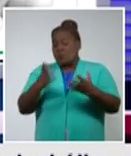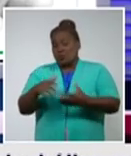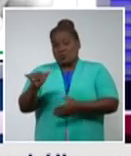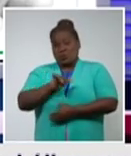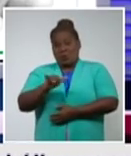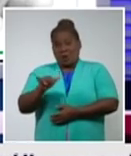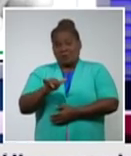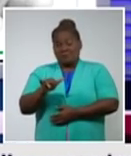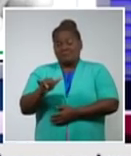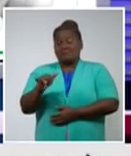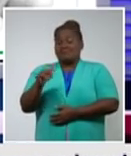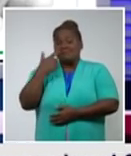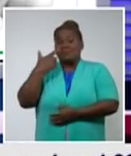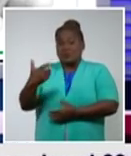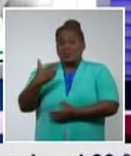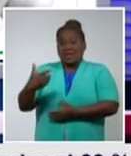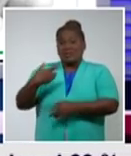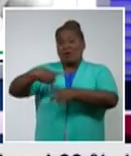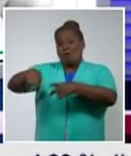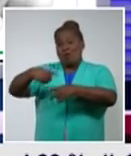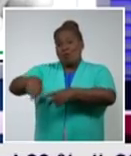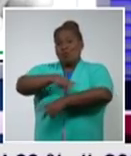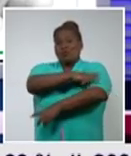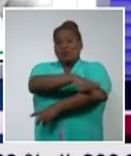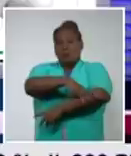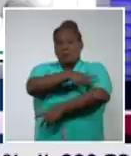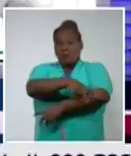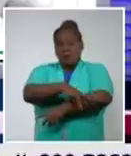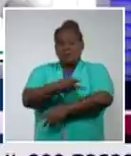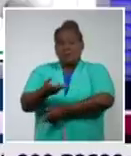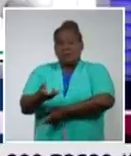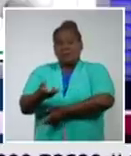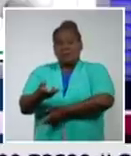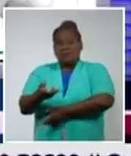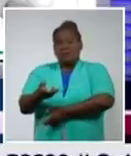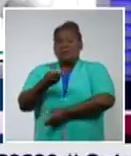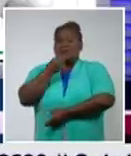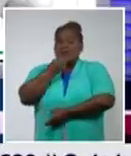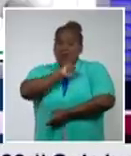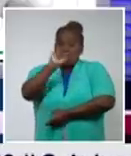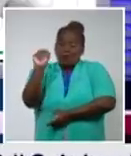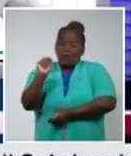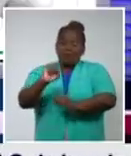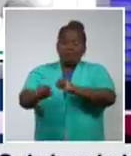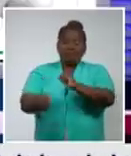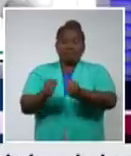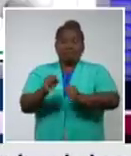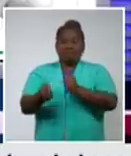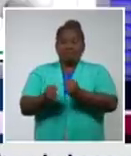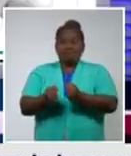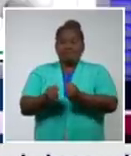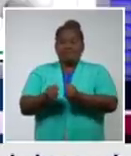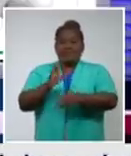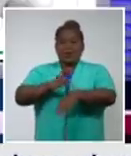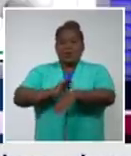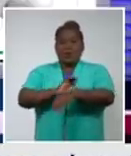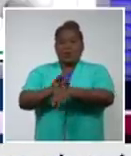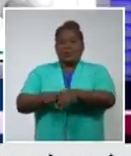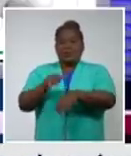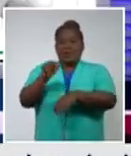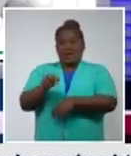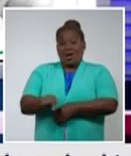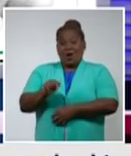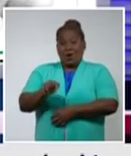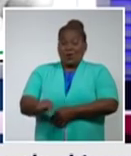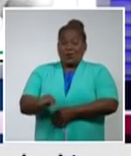países que en definitiva son emisores también de viajeros a nuestro país, pues logren controlar su transmisión. Le propongo entonces que nos vayamos a